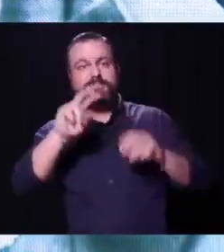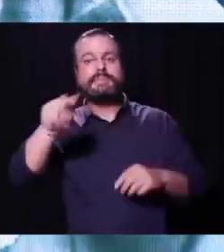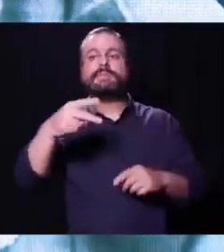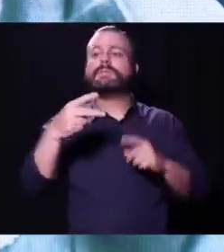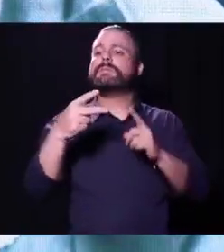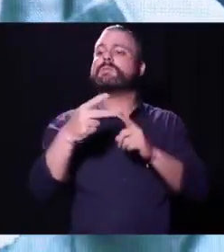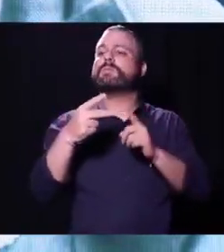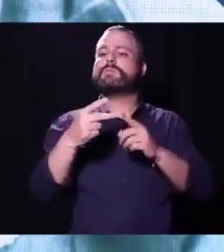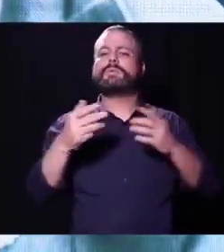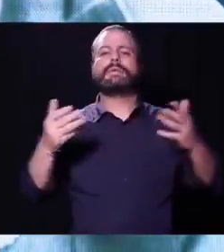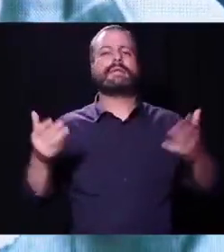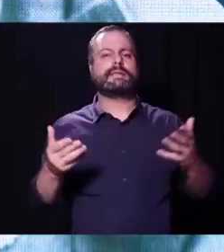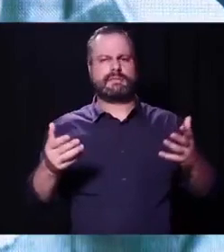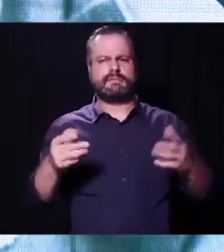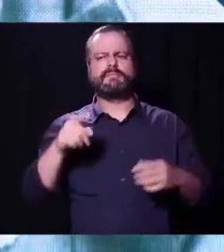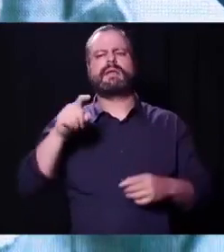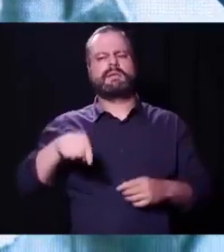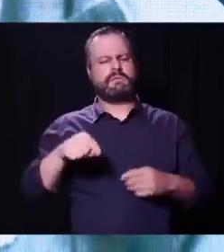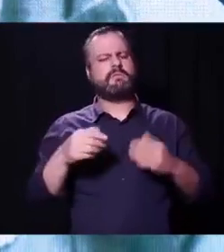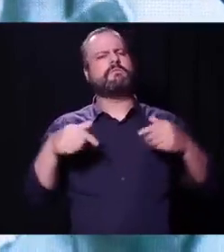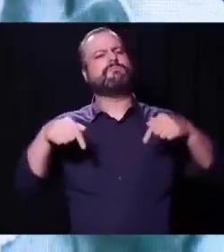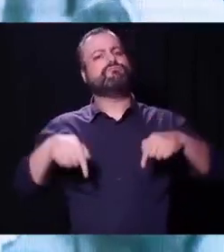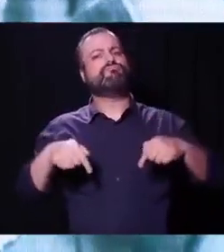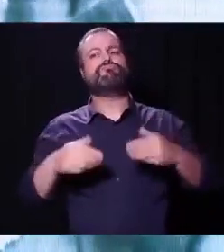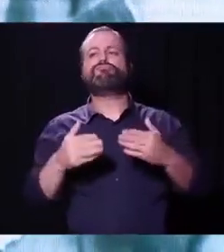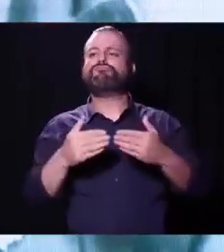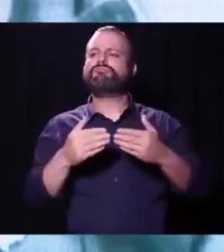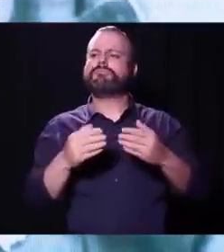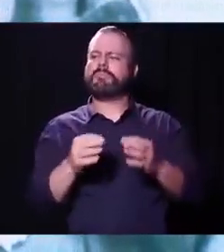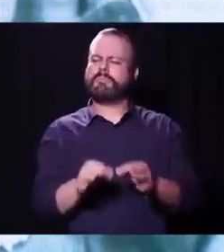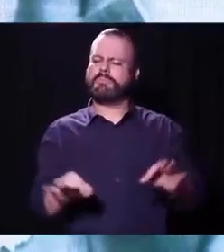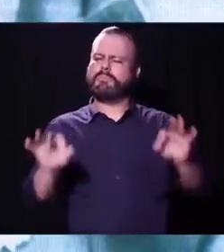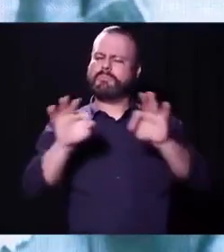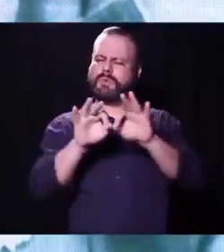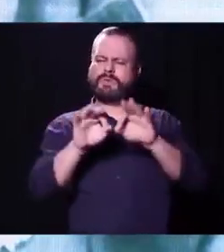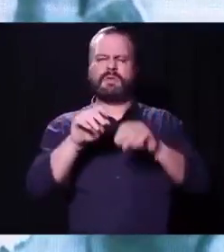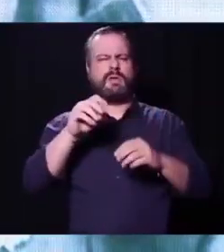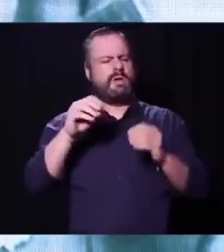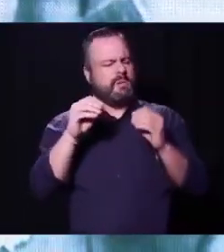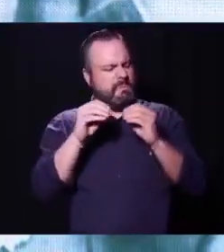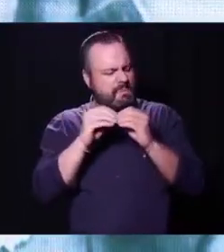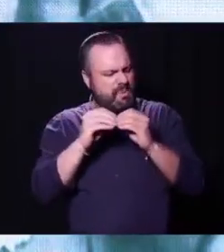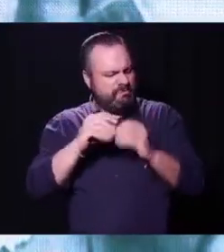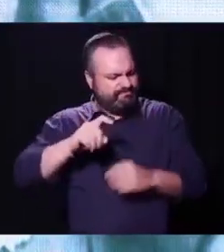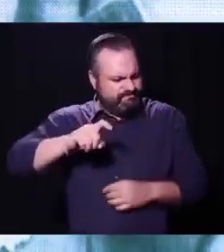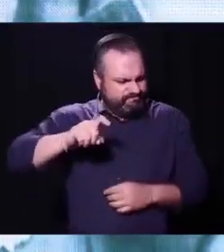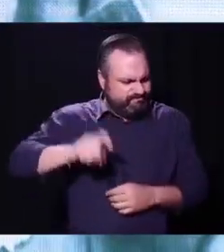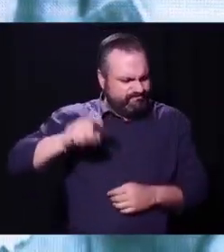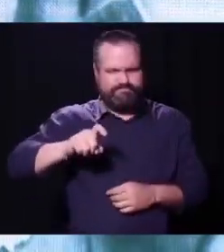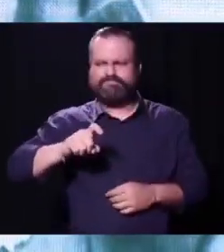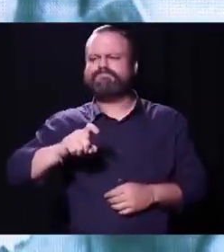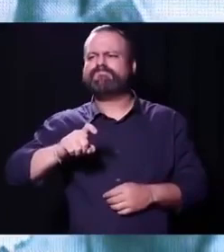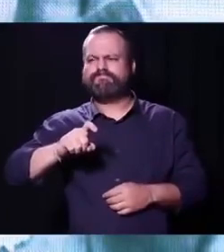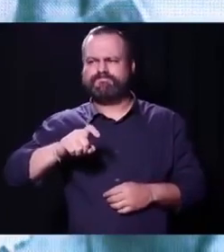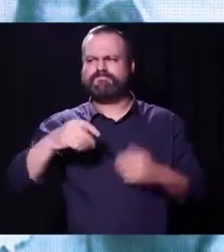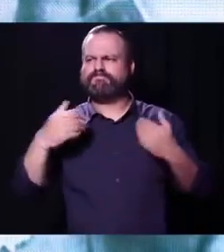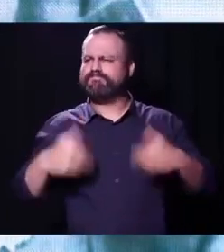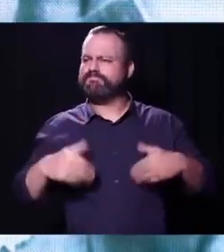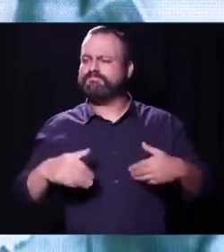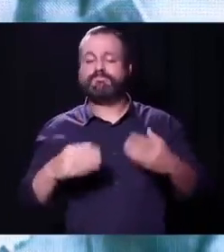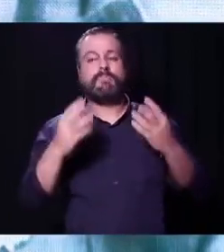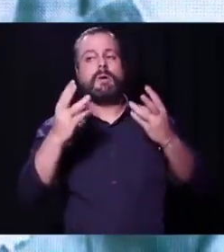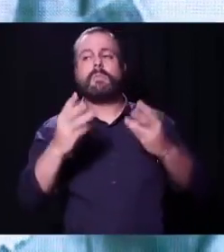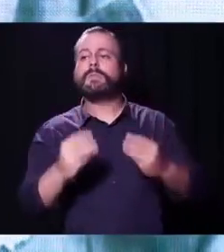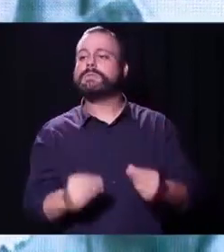panameños, especialmente a los más necesitados. Este es un país con un presupuesto de 24 mil millones de